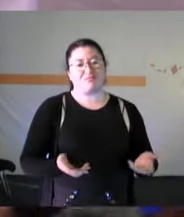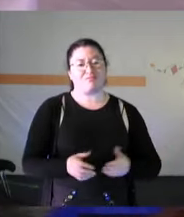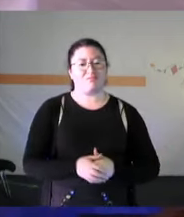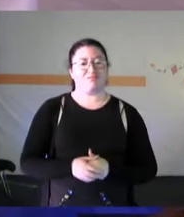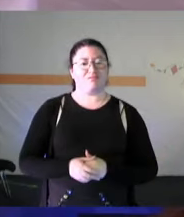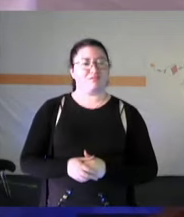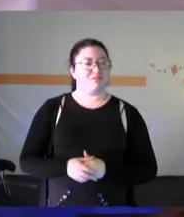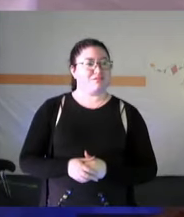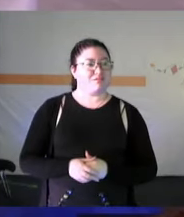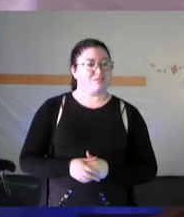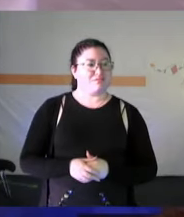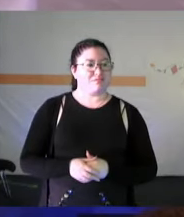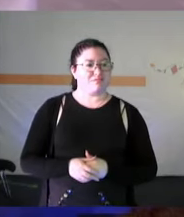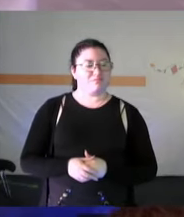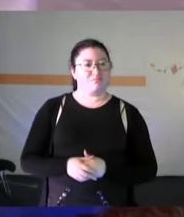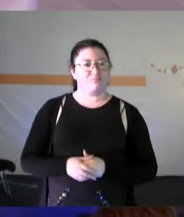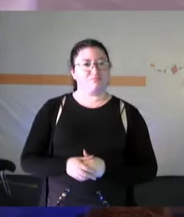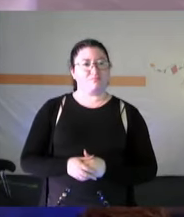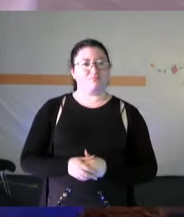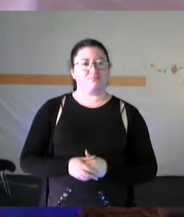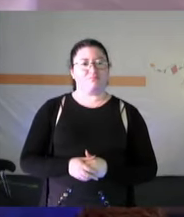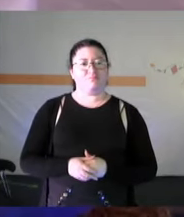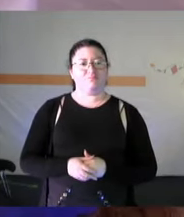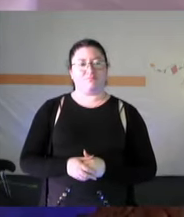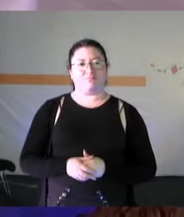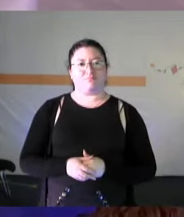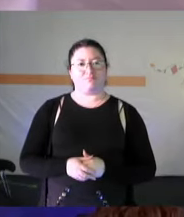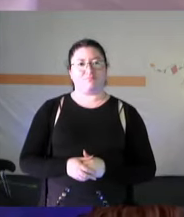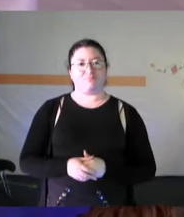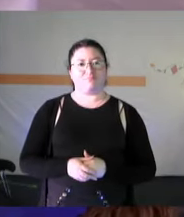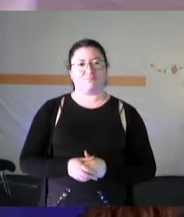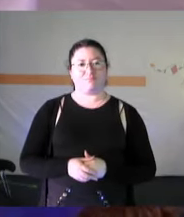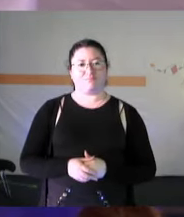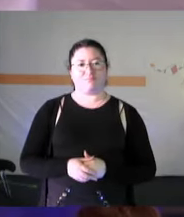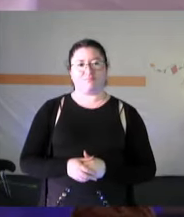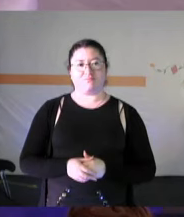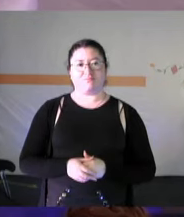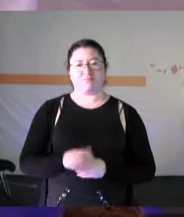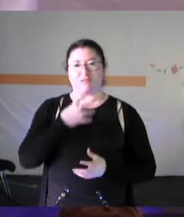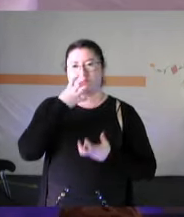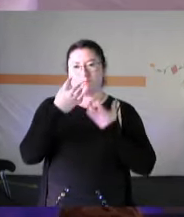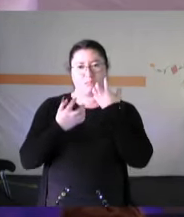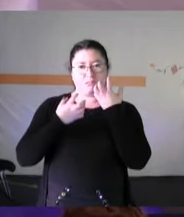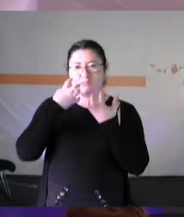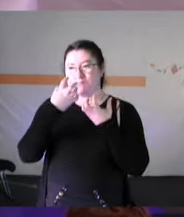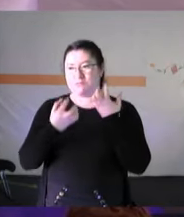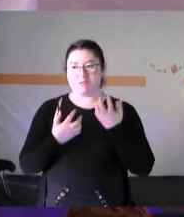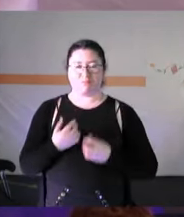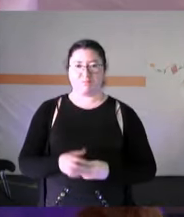tanto. Espéreme. Pausa. Espéren, deje termino.